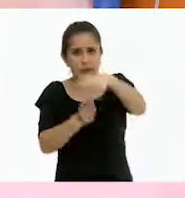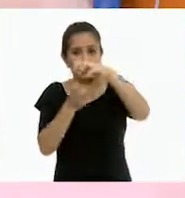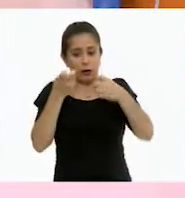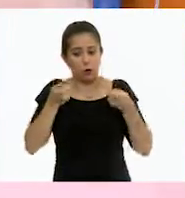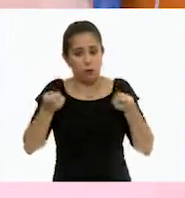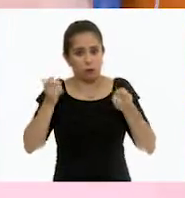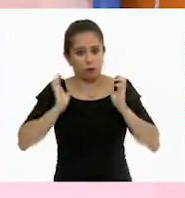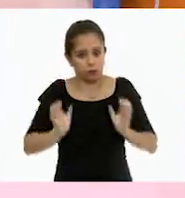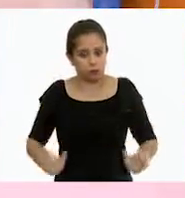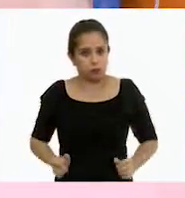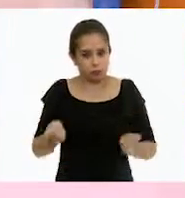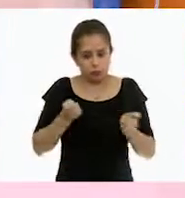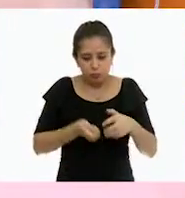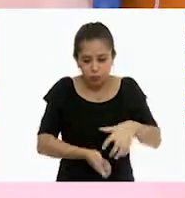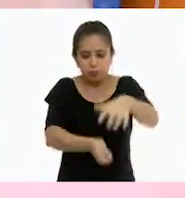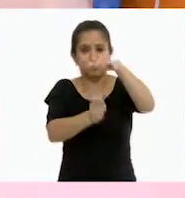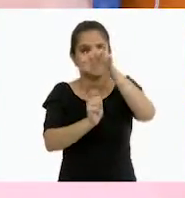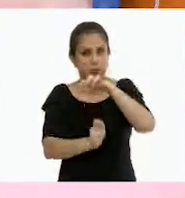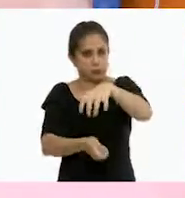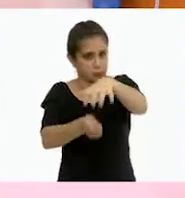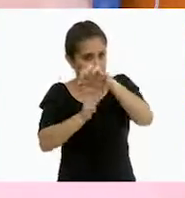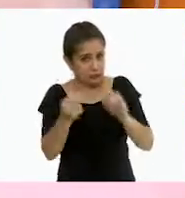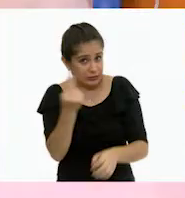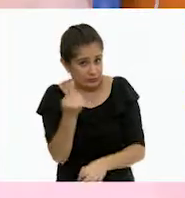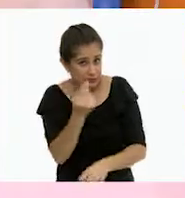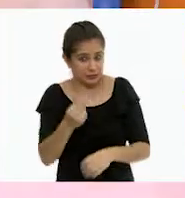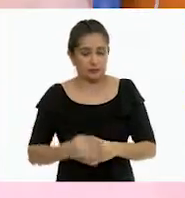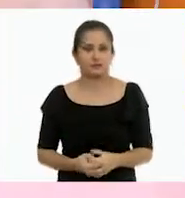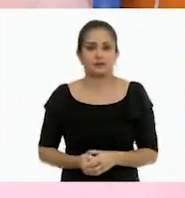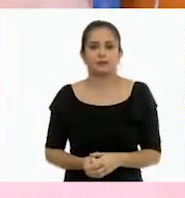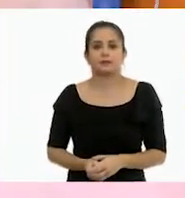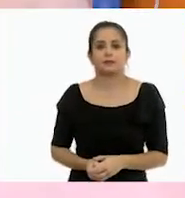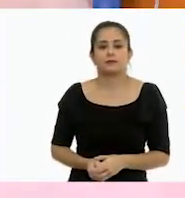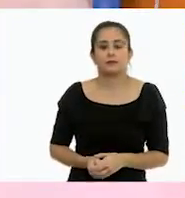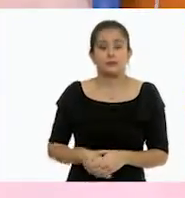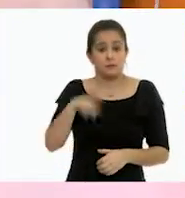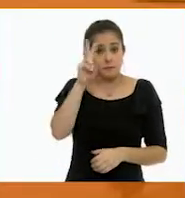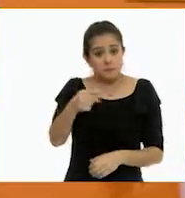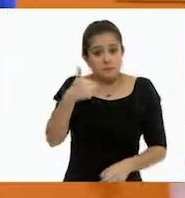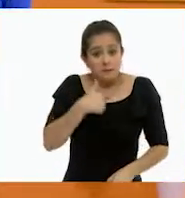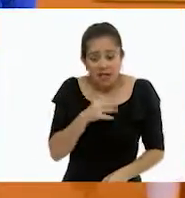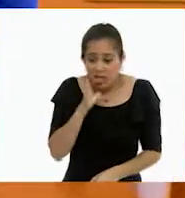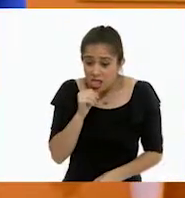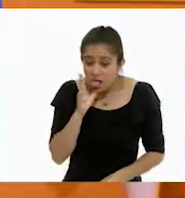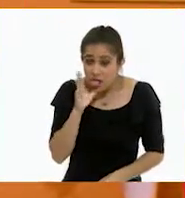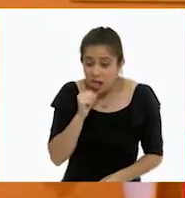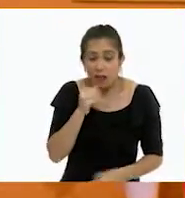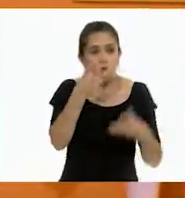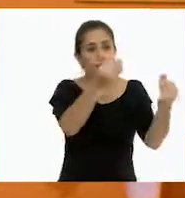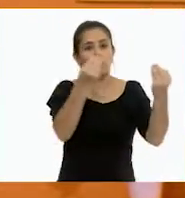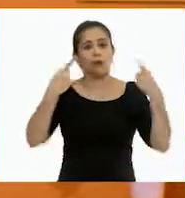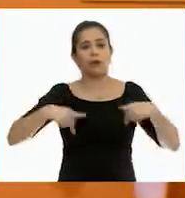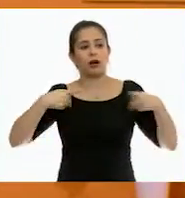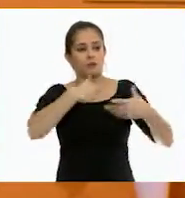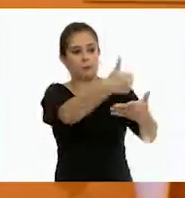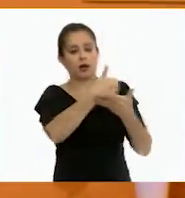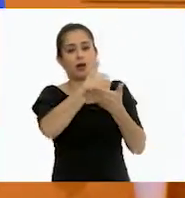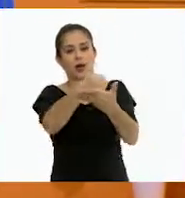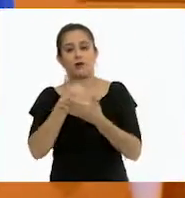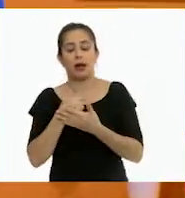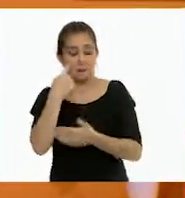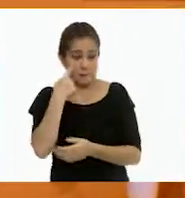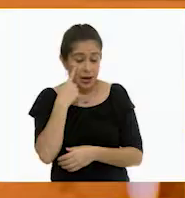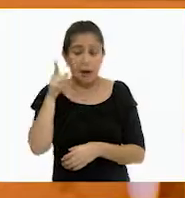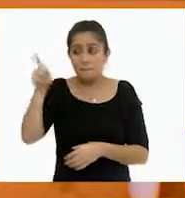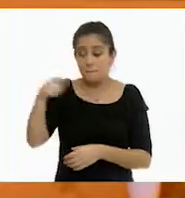coordinación. Bueno. Y te voy a decir, a mí para lograrlo me ayudaron muchas personas. Mi papá, te digo